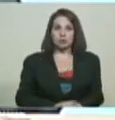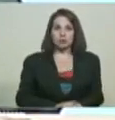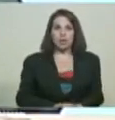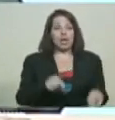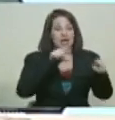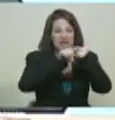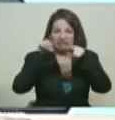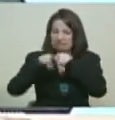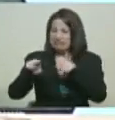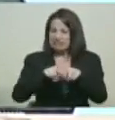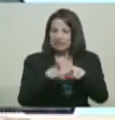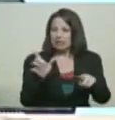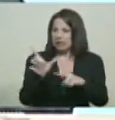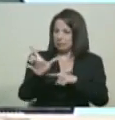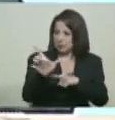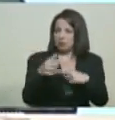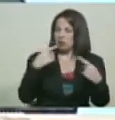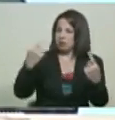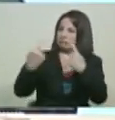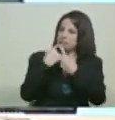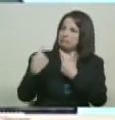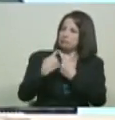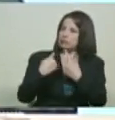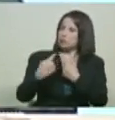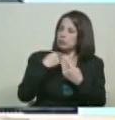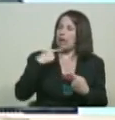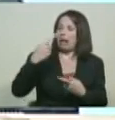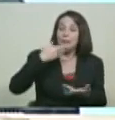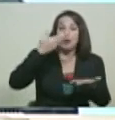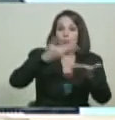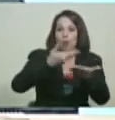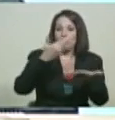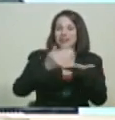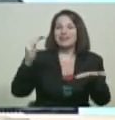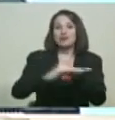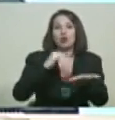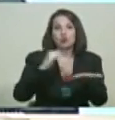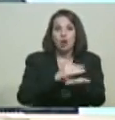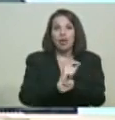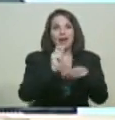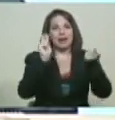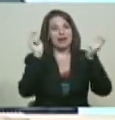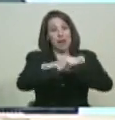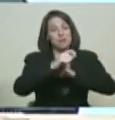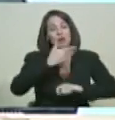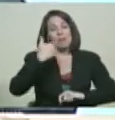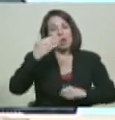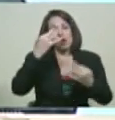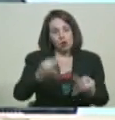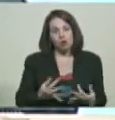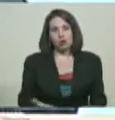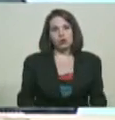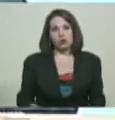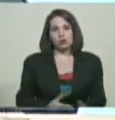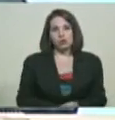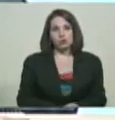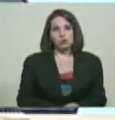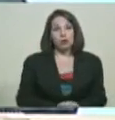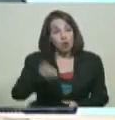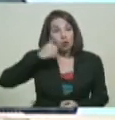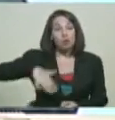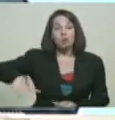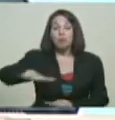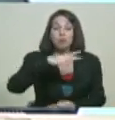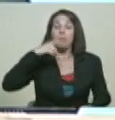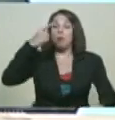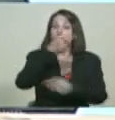a fondo del partido socialista unido de venezuela con propuestas de soluciones transformaciones y cambios que los que el pueblo está